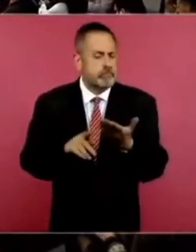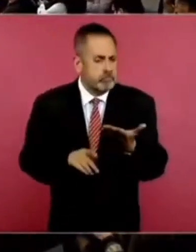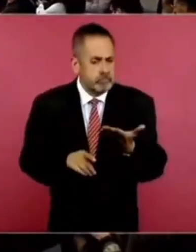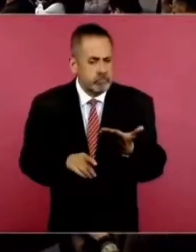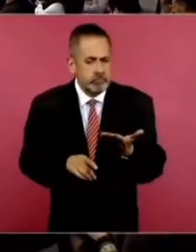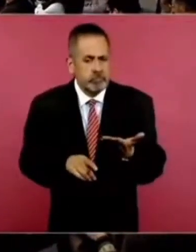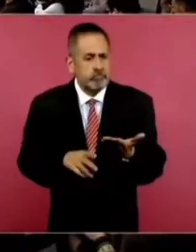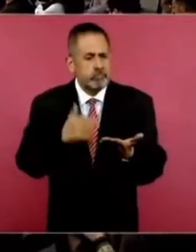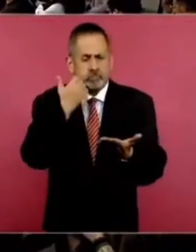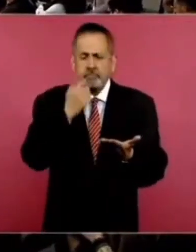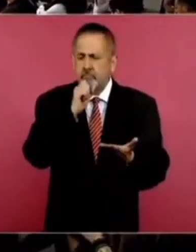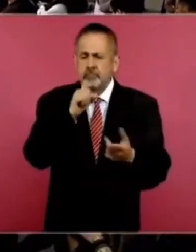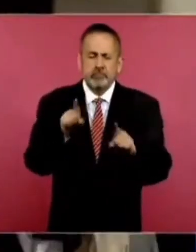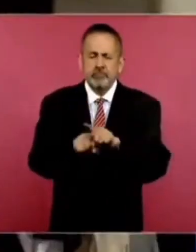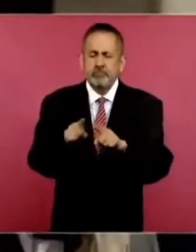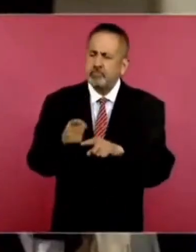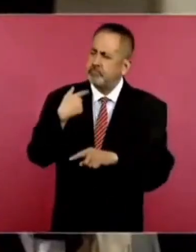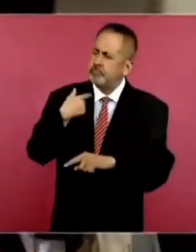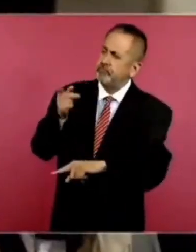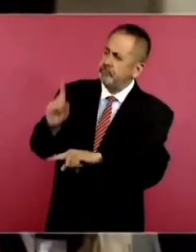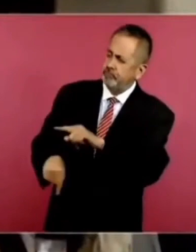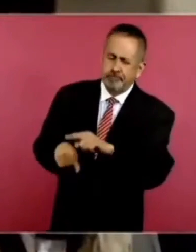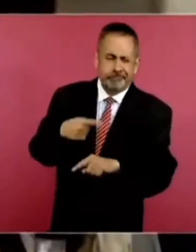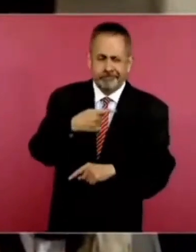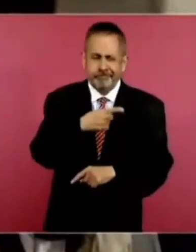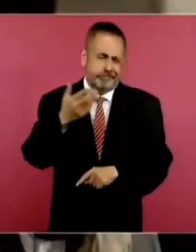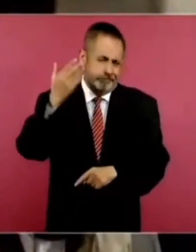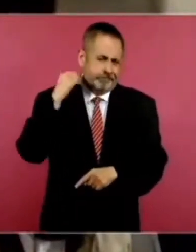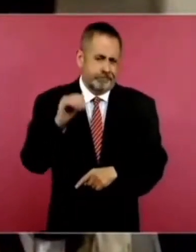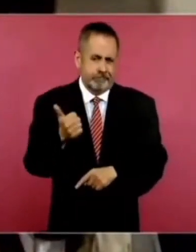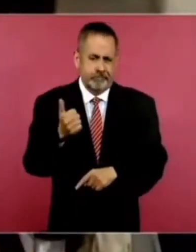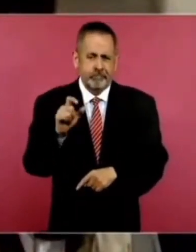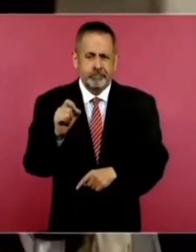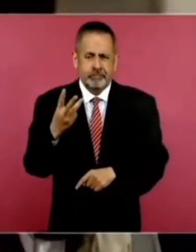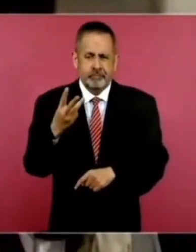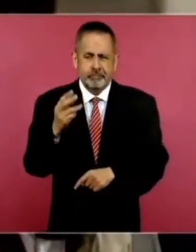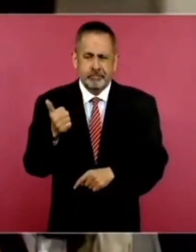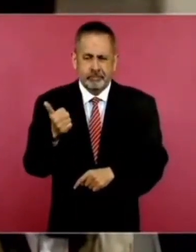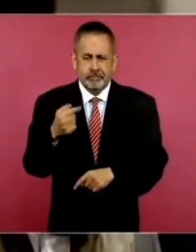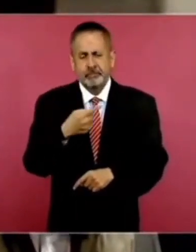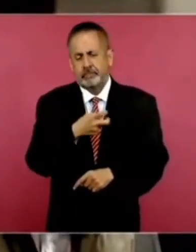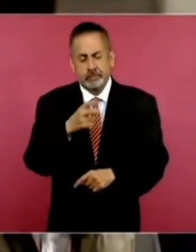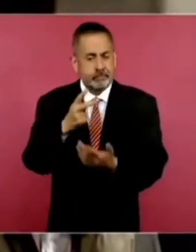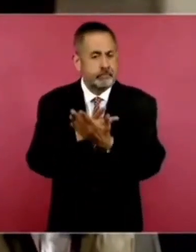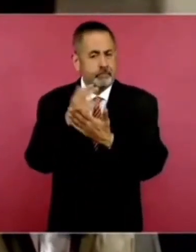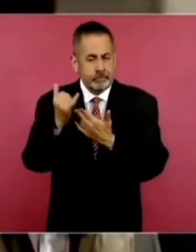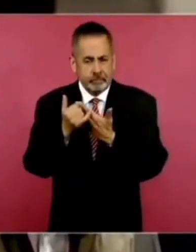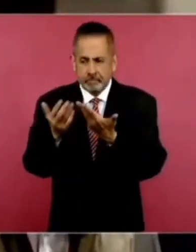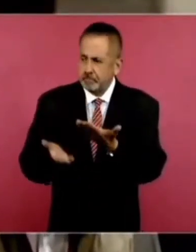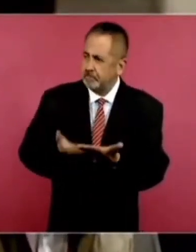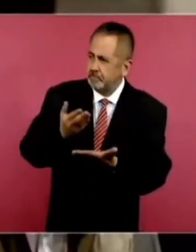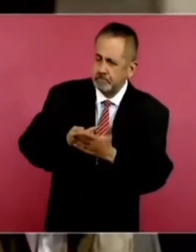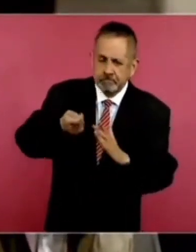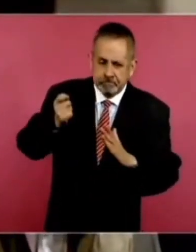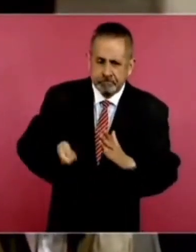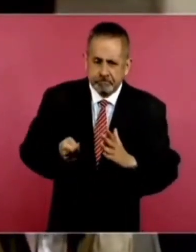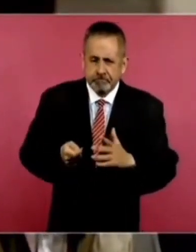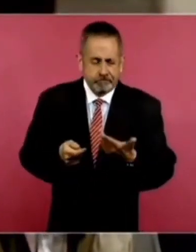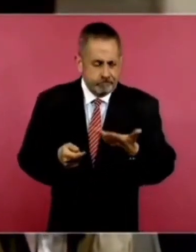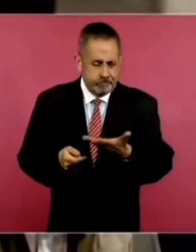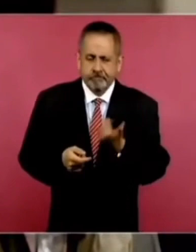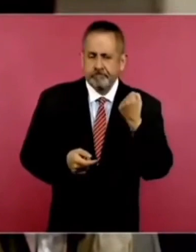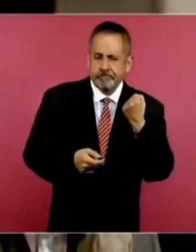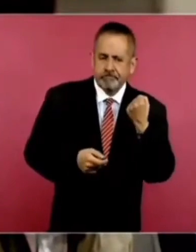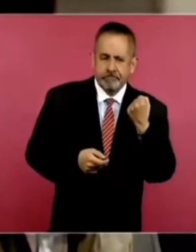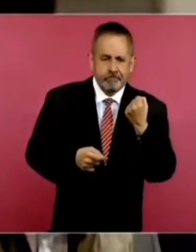pedía exactamente lo mismo. Eso lo hizo en agosto pasado, el 23 de agosto. Este proyecto de sentencia finalmente lo retiró